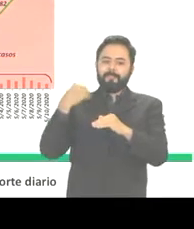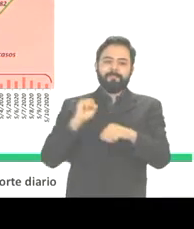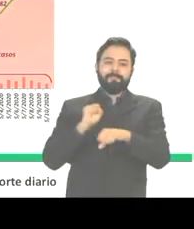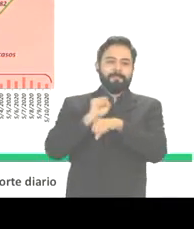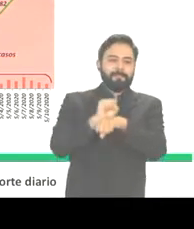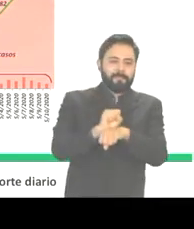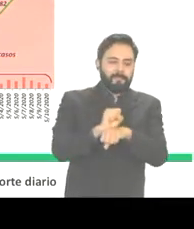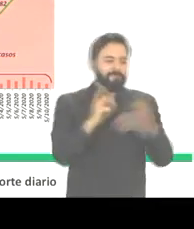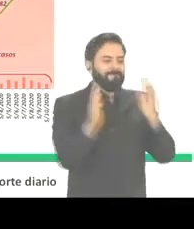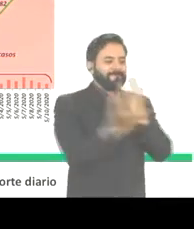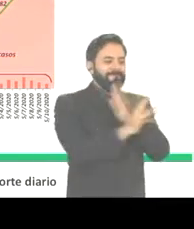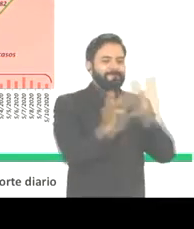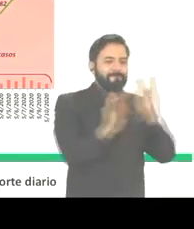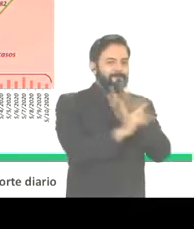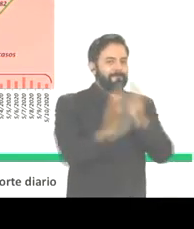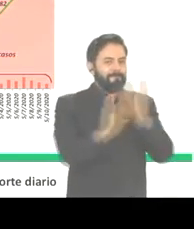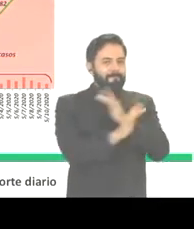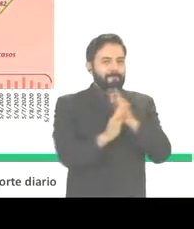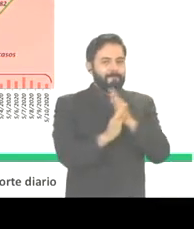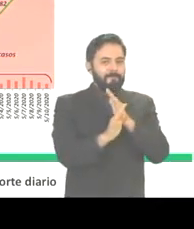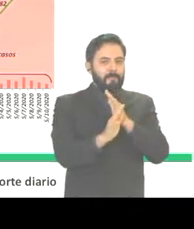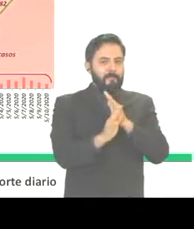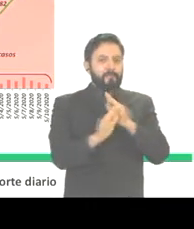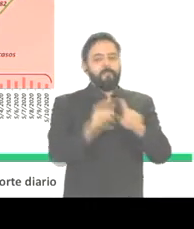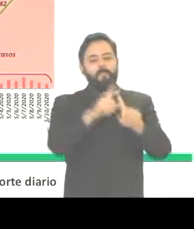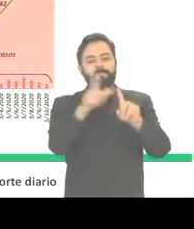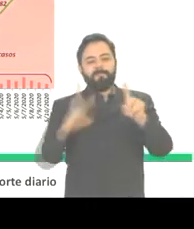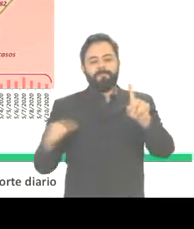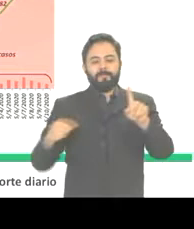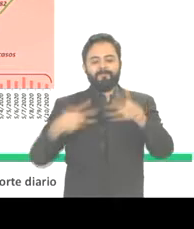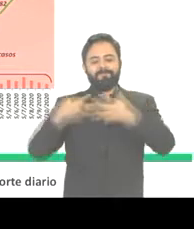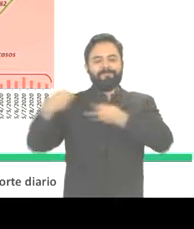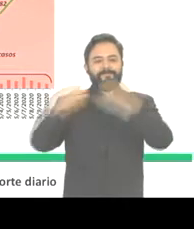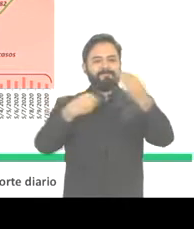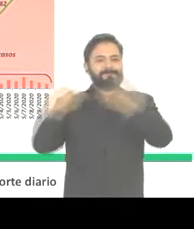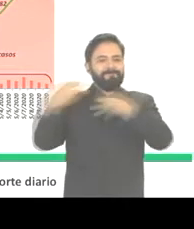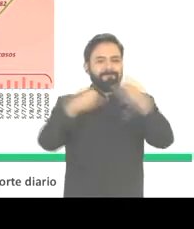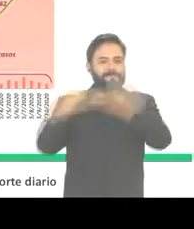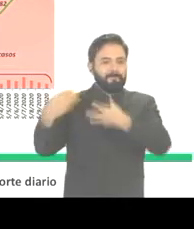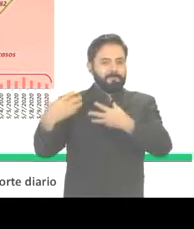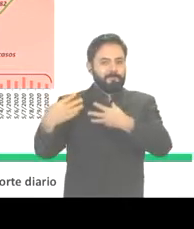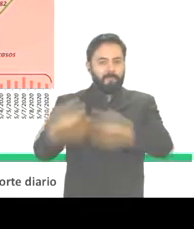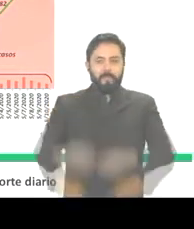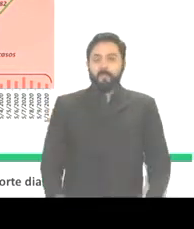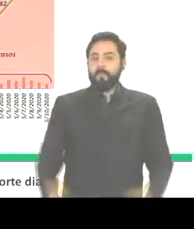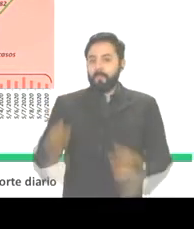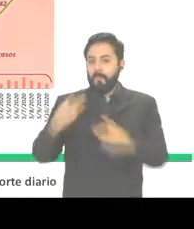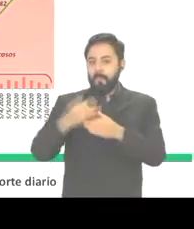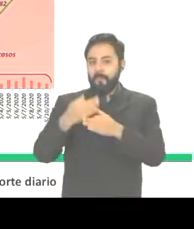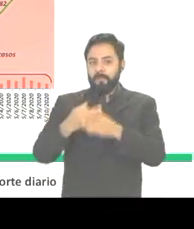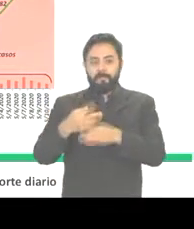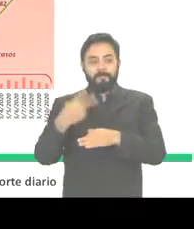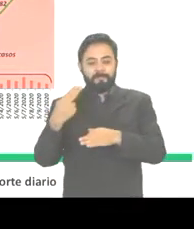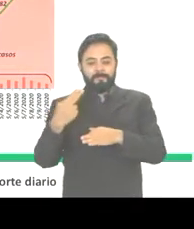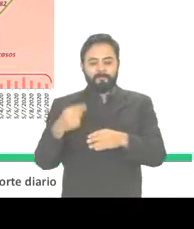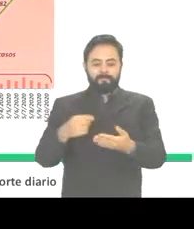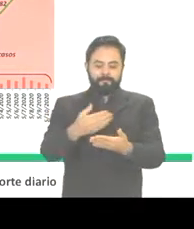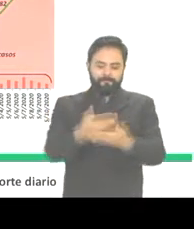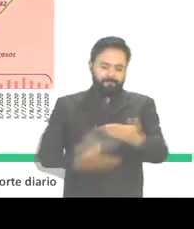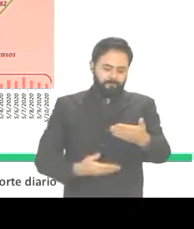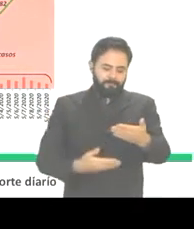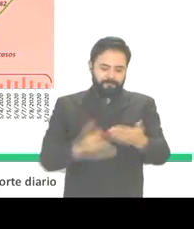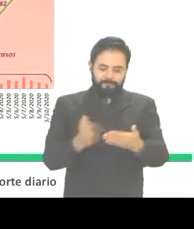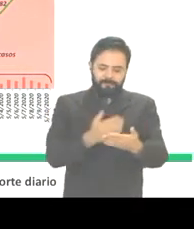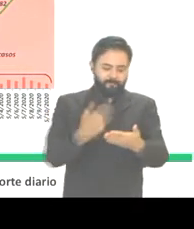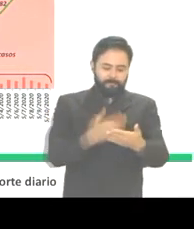entendido de que todo el país se encuentra con transmisión generalizada. Y en este momento también, de acuerdo al reporte estatal, al